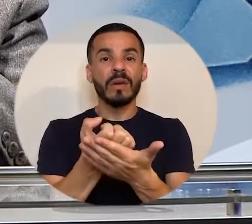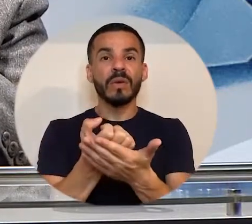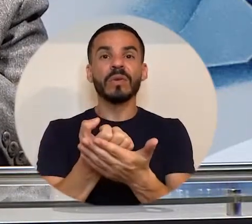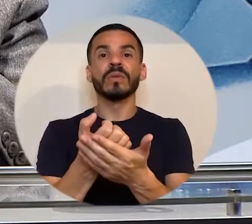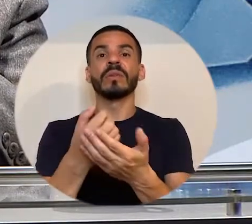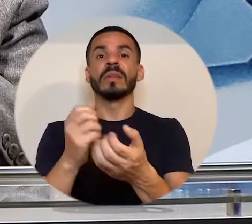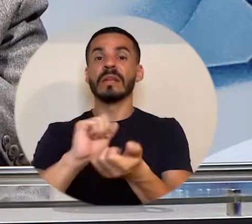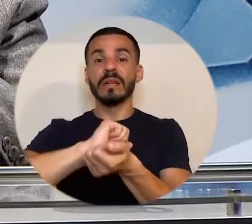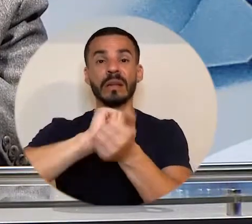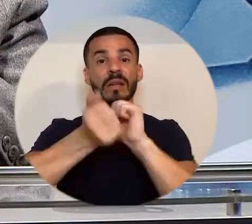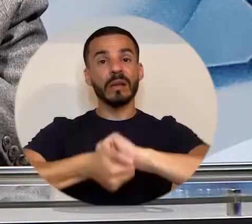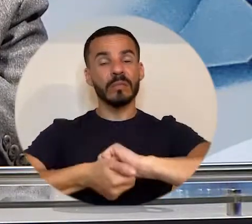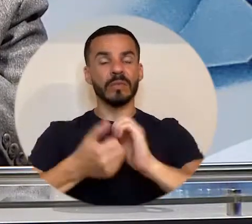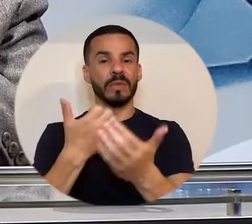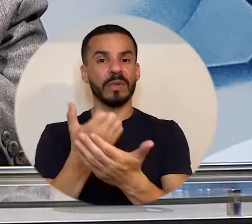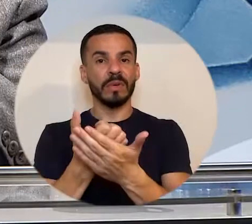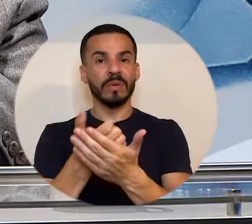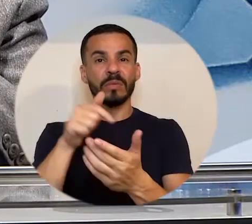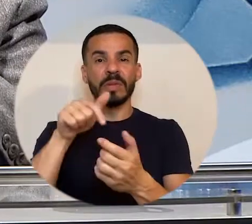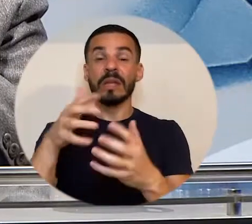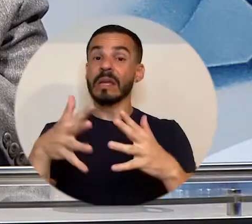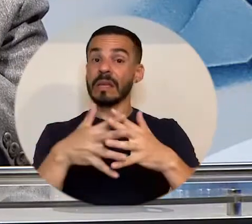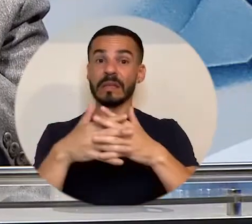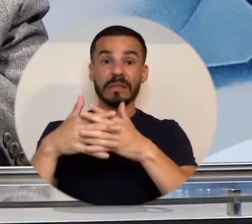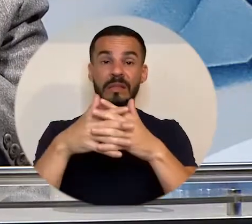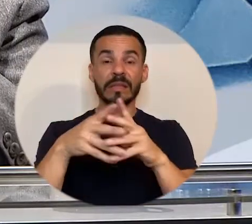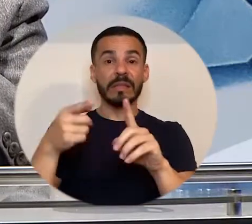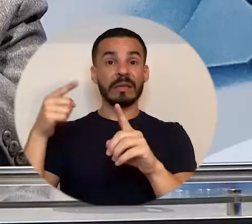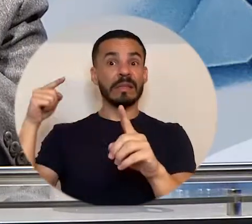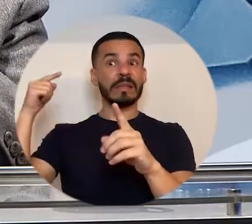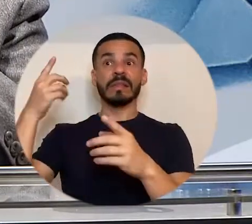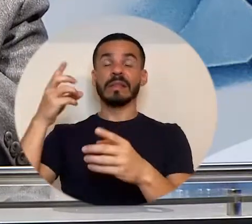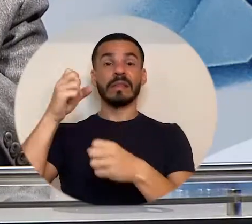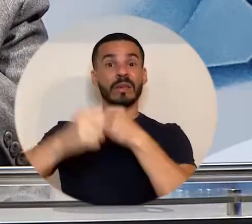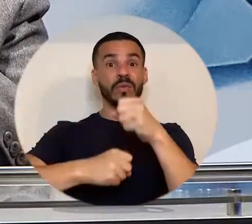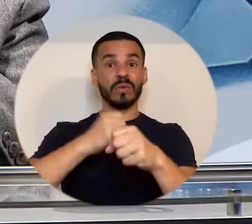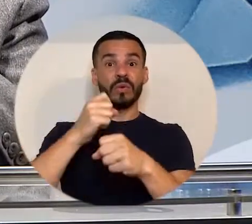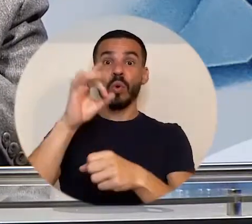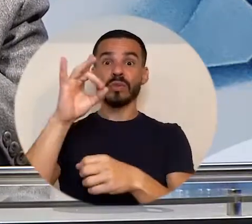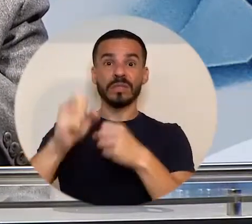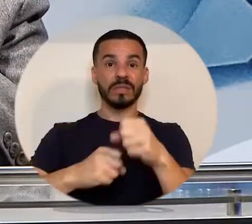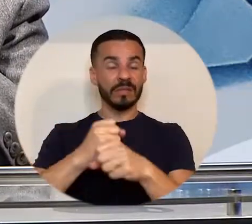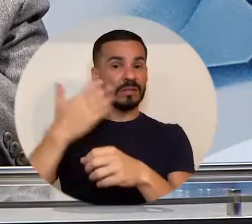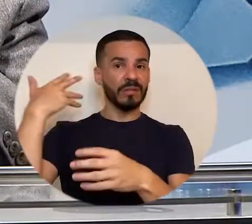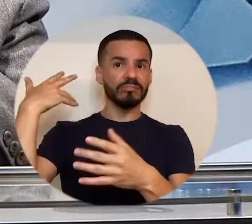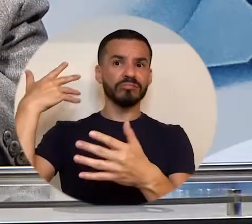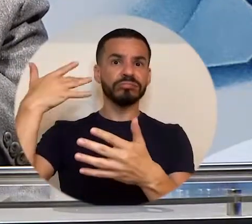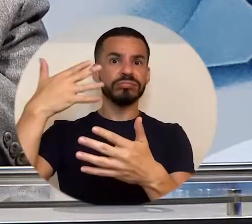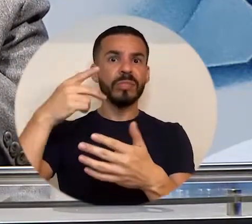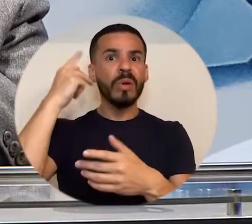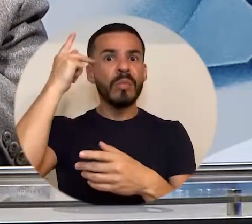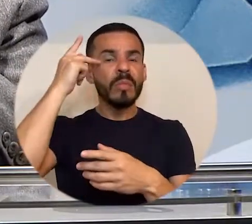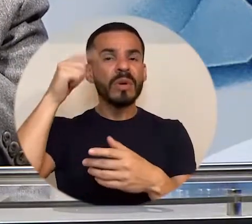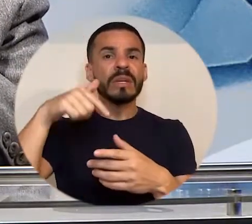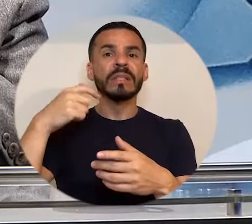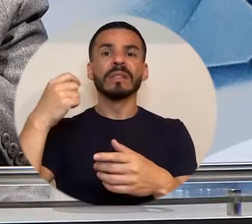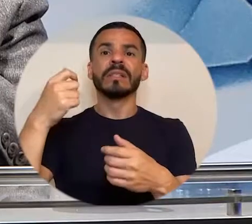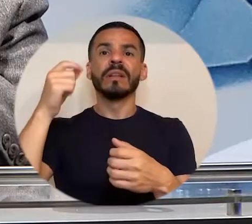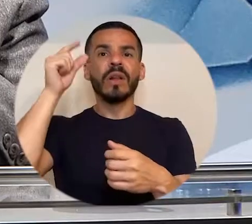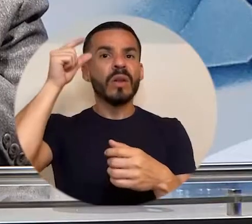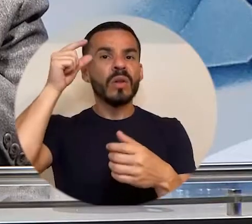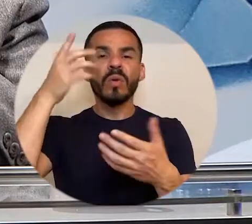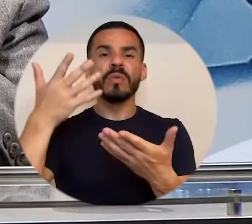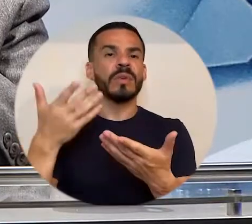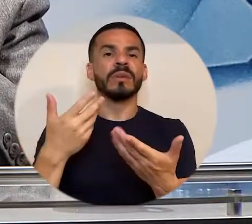la transformación económica. Los Estados Unidos desde los 80 tiene una política en la cual el Estado cada vez pesa